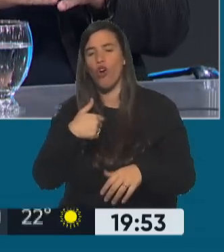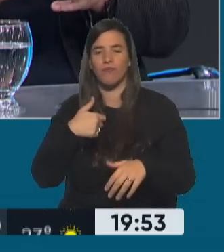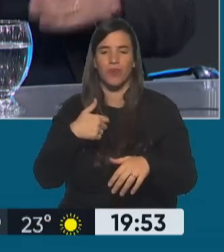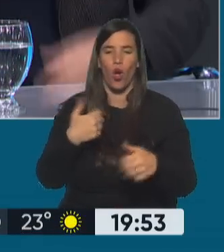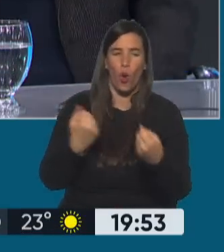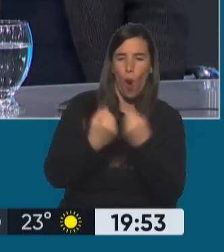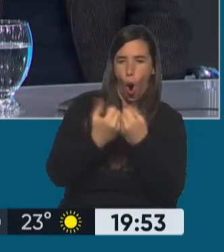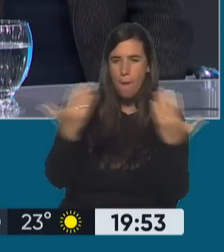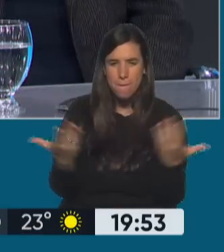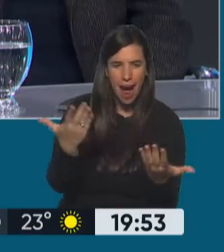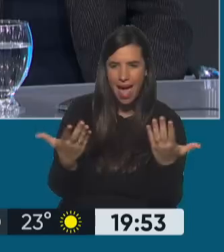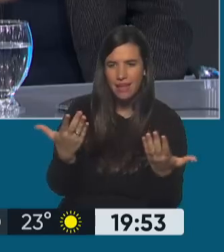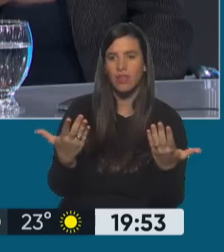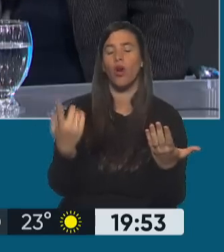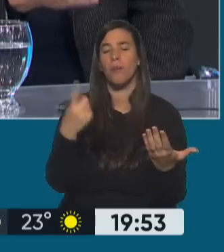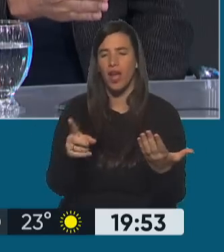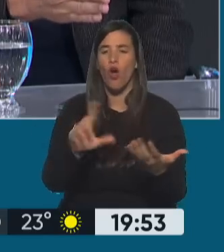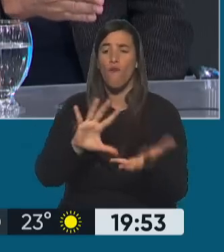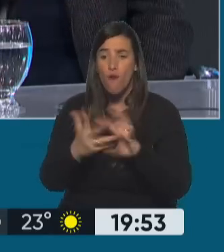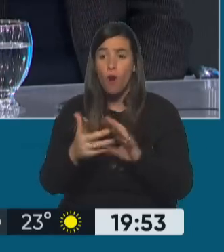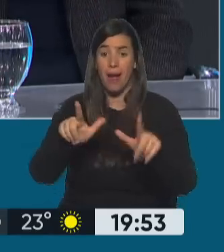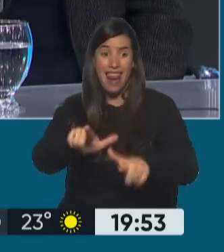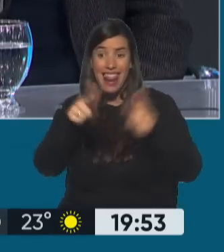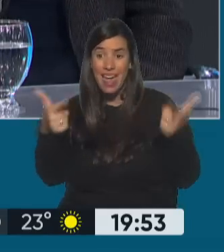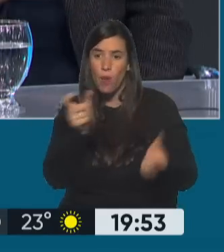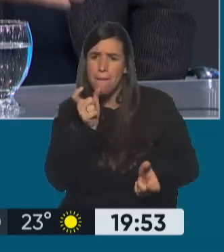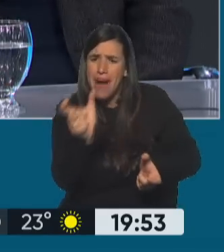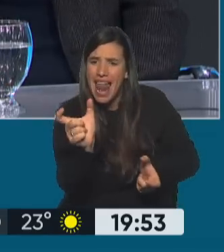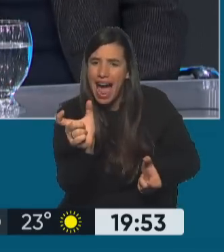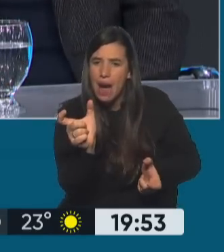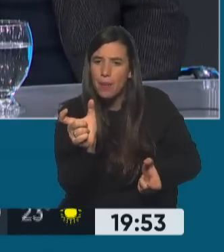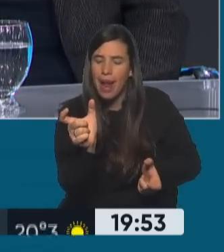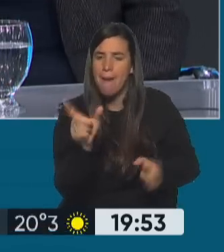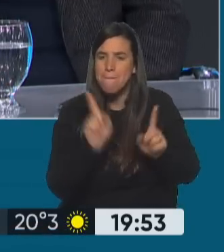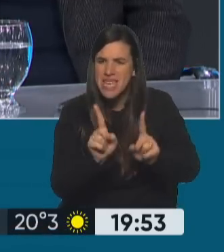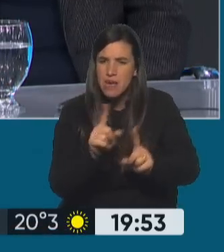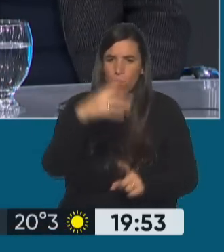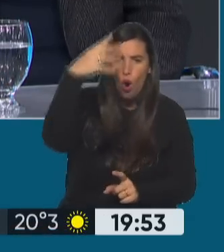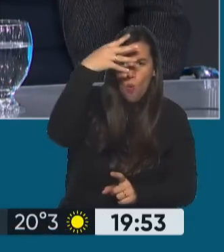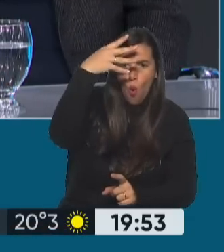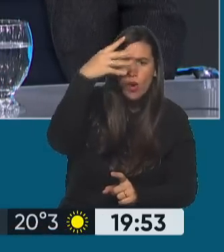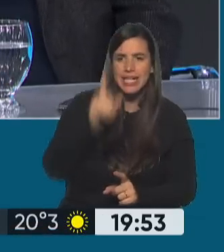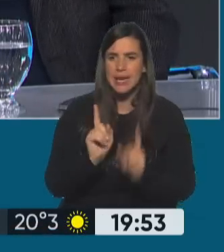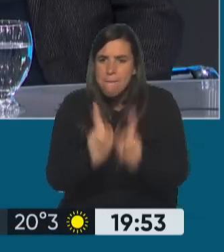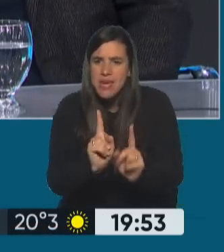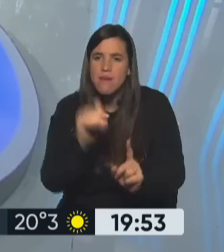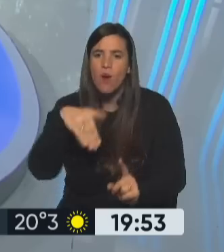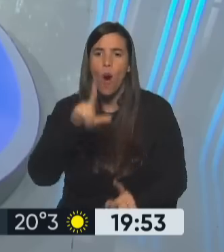comparándolos, sino que el lenguaje que utiliza Patricia Bullrich, Milman y todos sus socios... Es el de